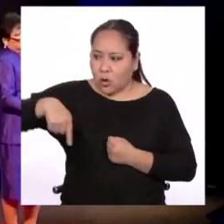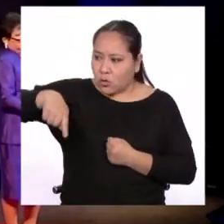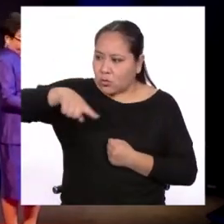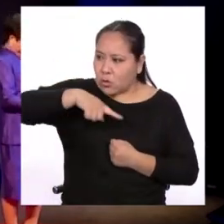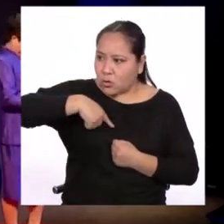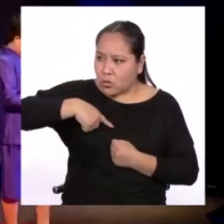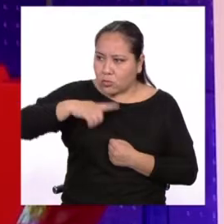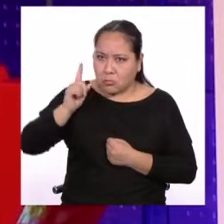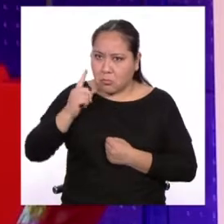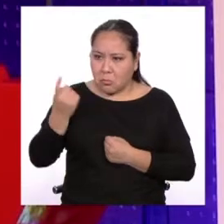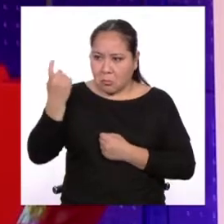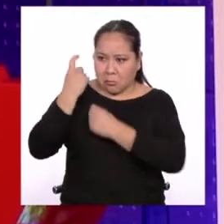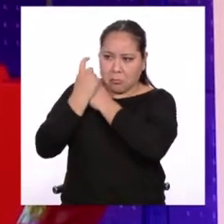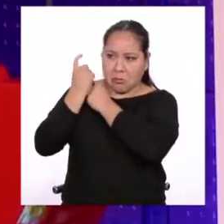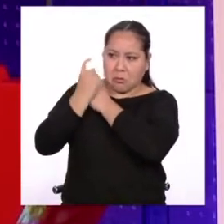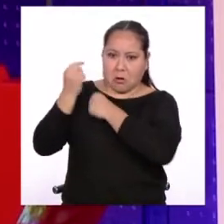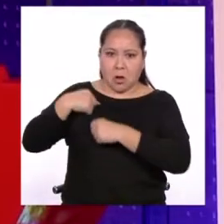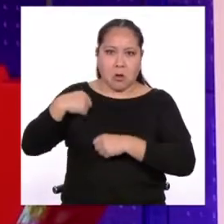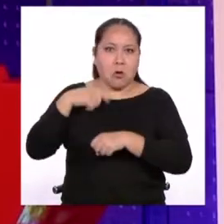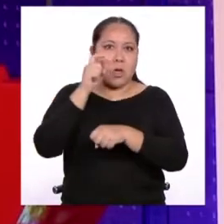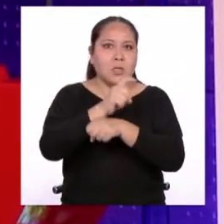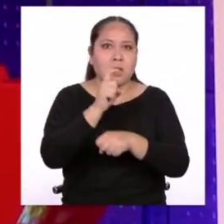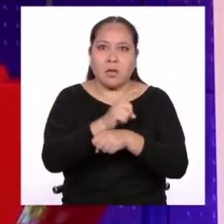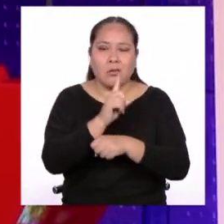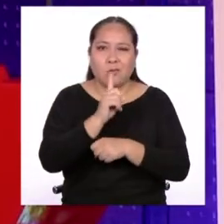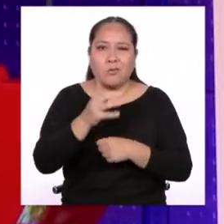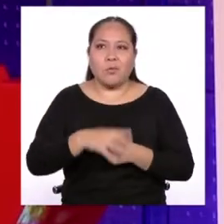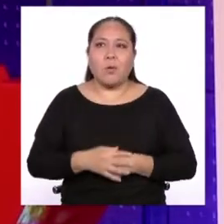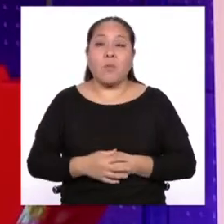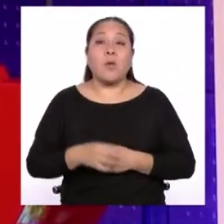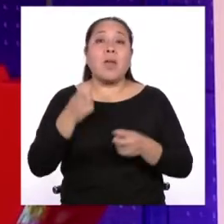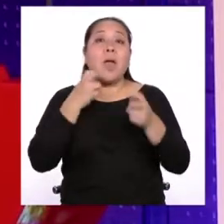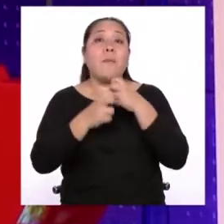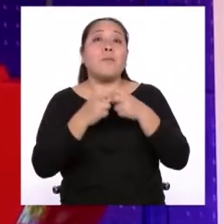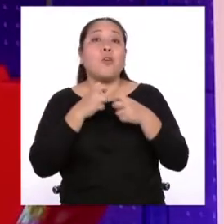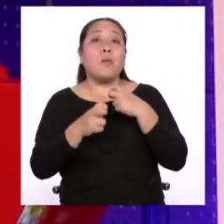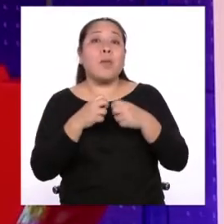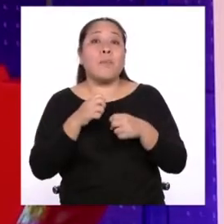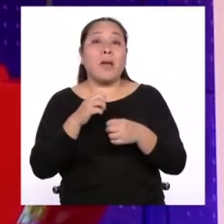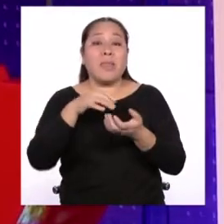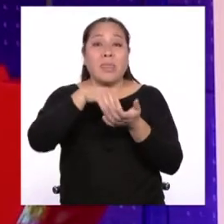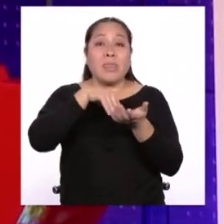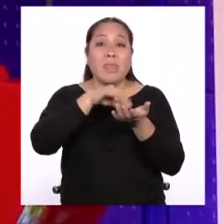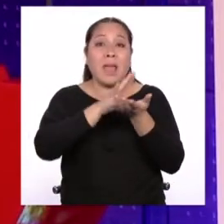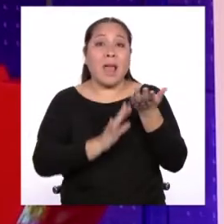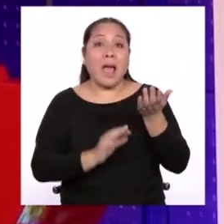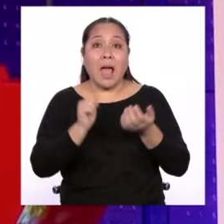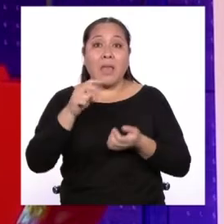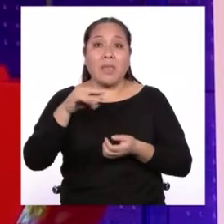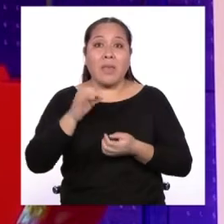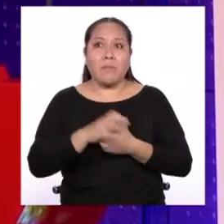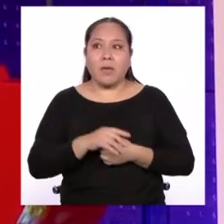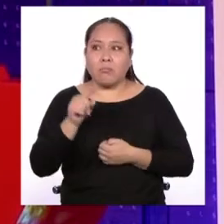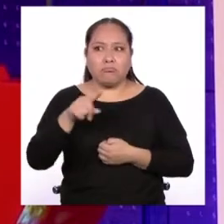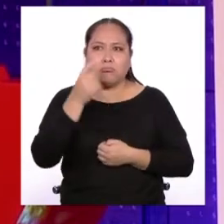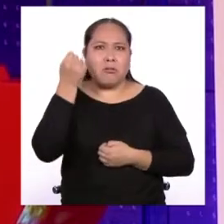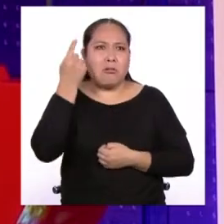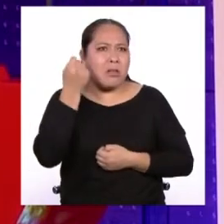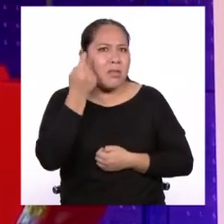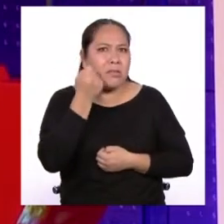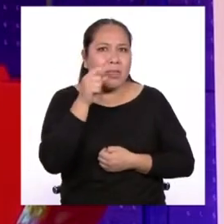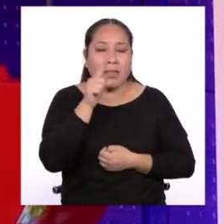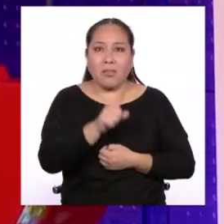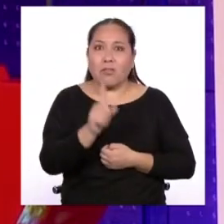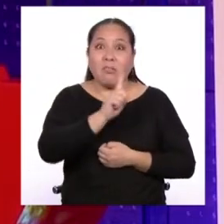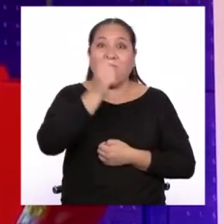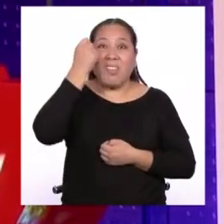para educar, porque el problema de la anemia socialmente no es comprendida como una